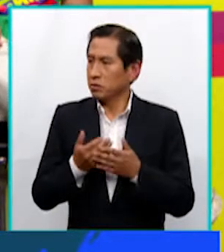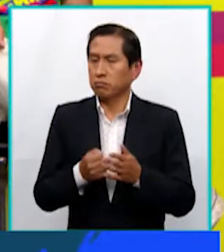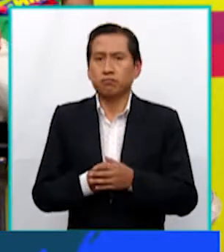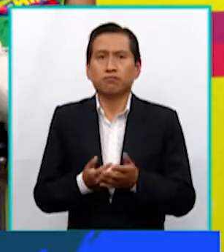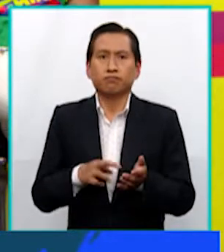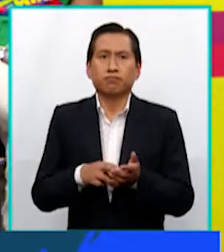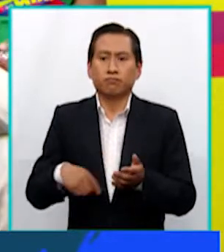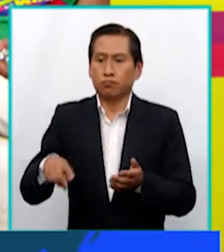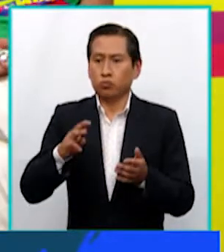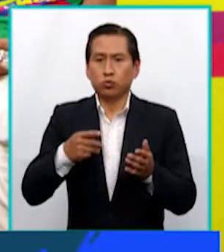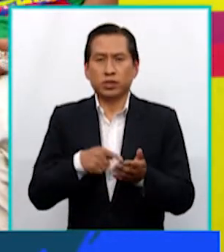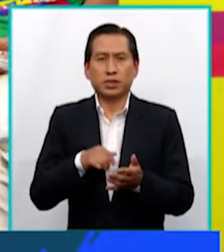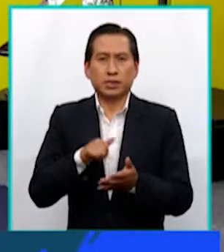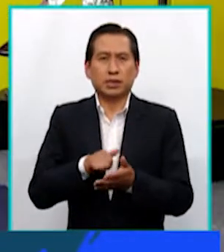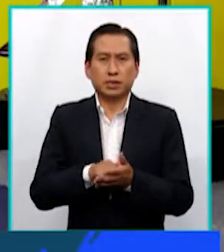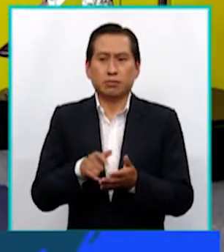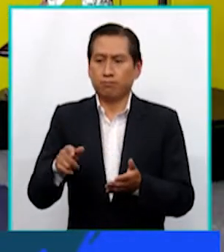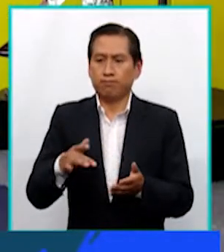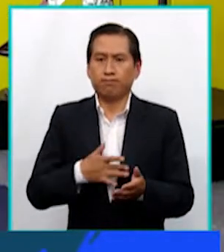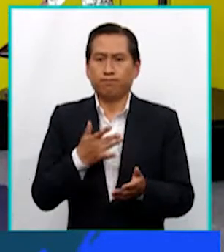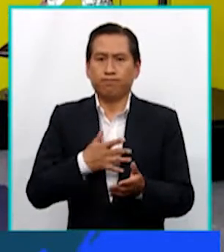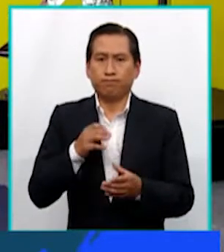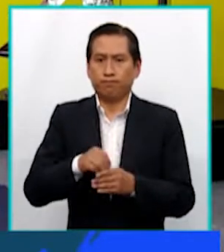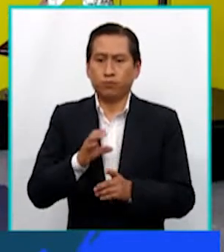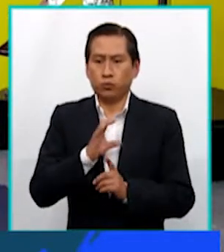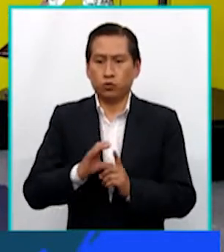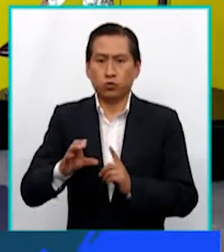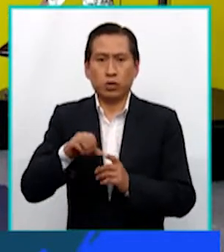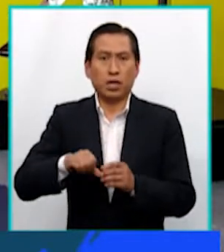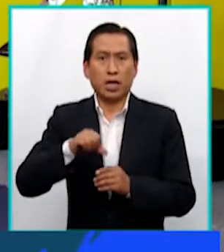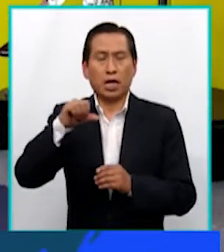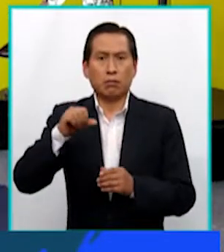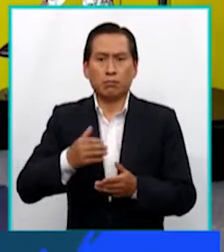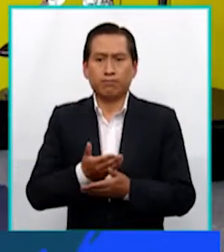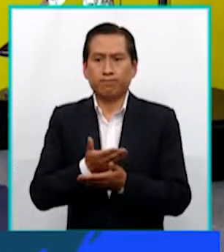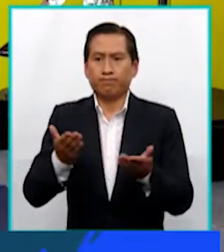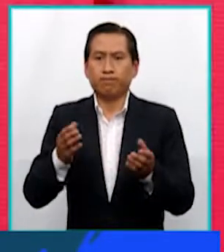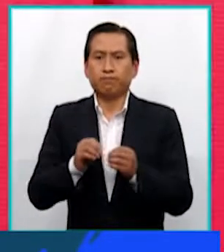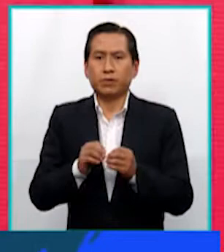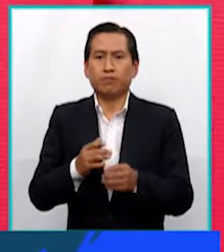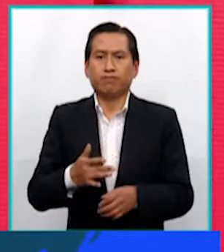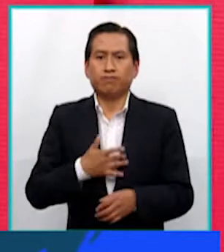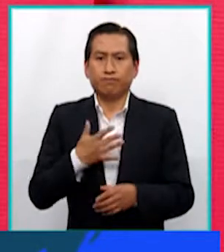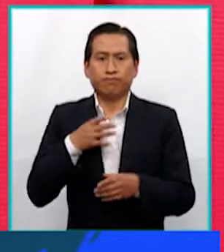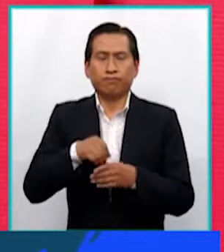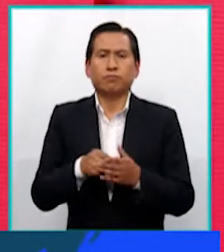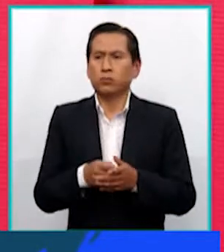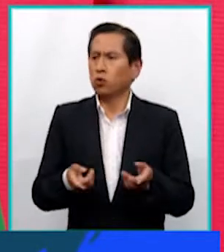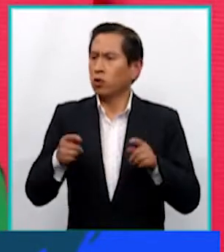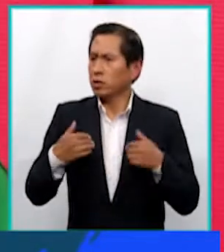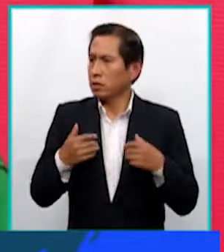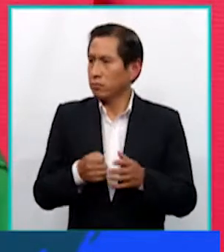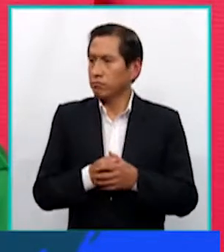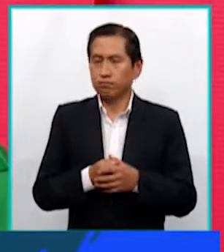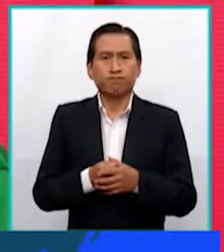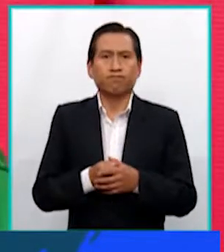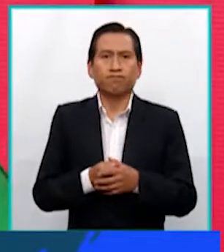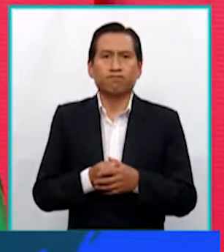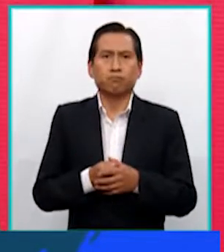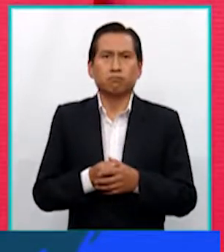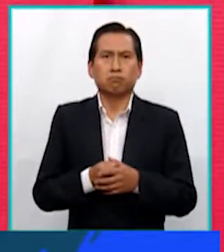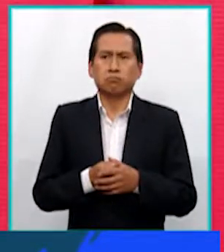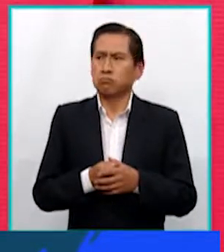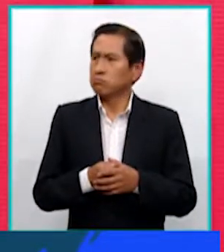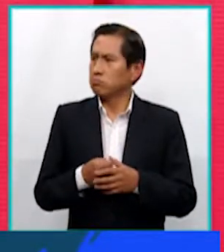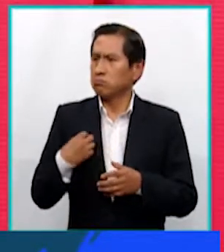cabo, creo que la música es eso, ¿no? Es la exploración de la locura del alma para moblarse a las sin emociones duda. Más íntimas del ser humano. ¿Y para cuándo va a estar?